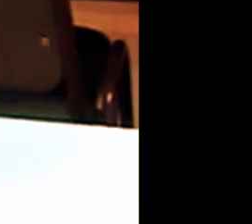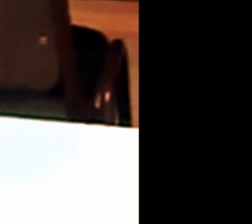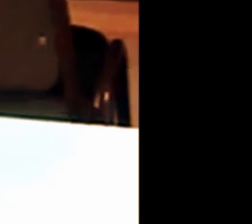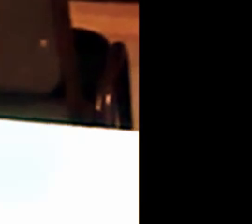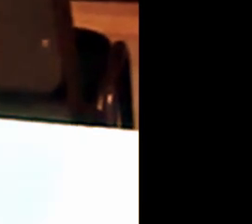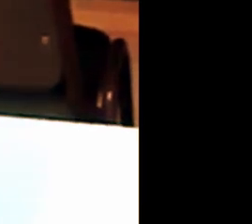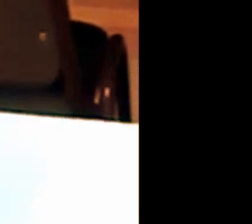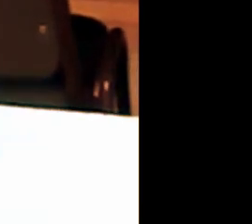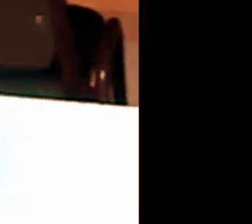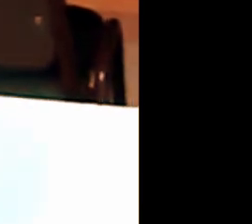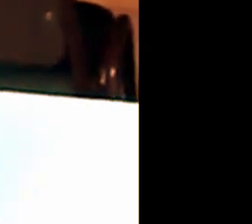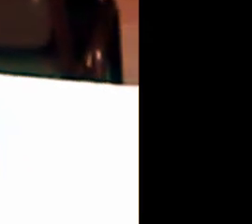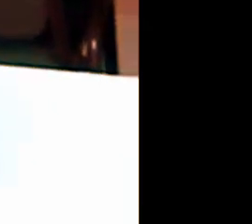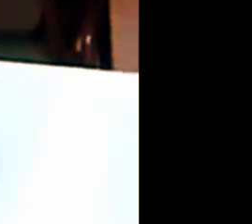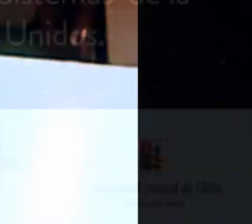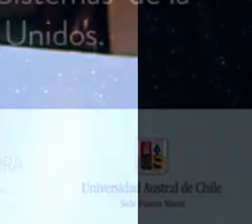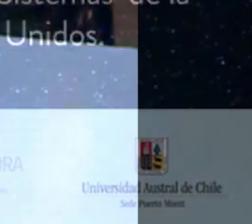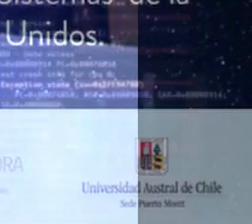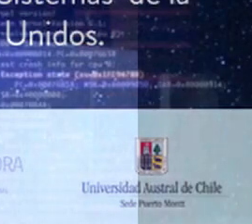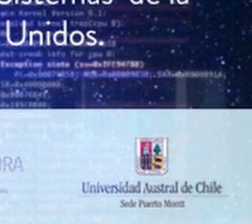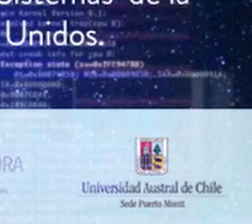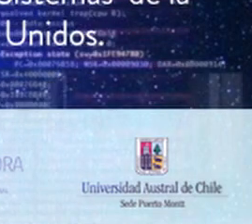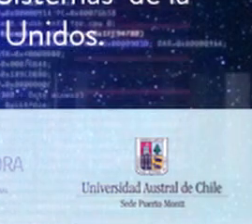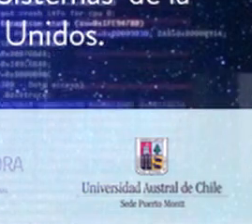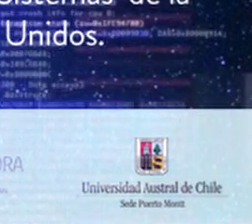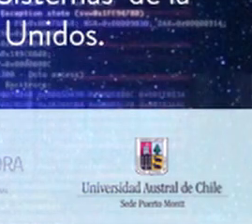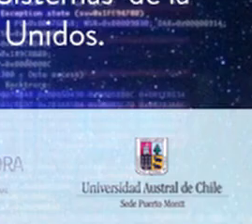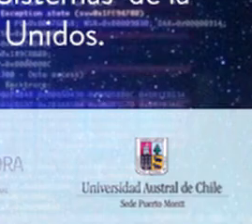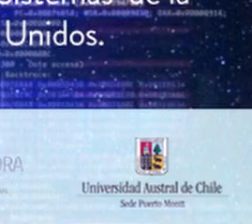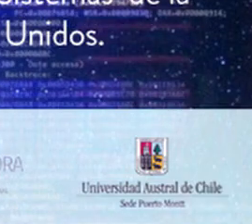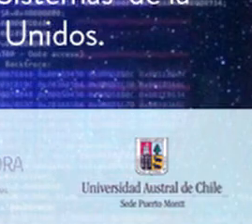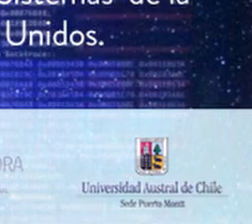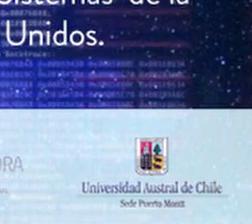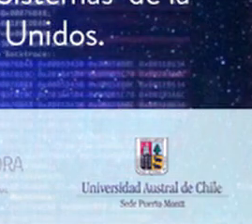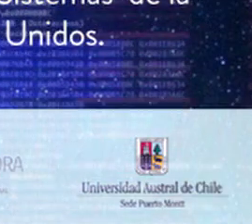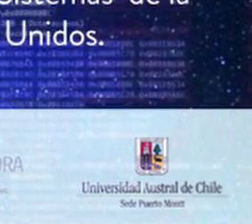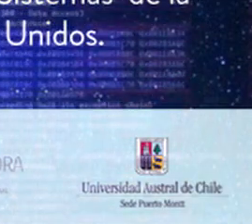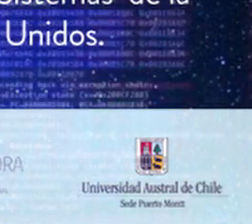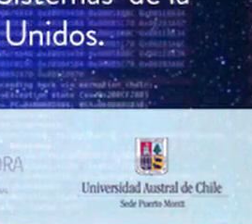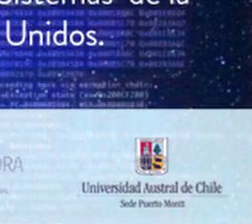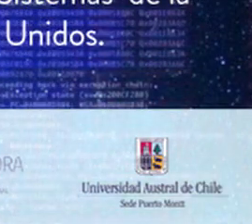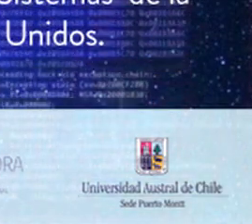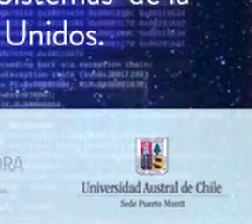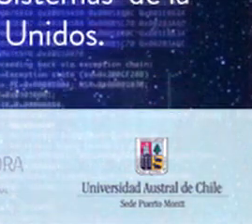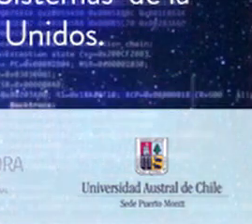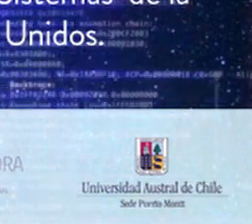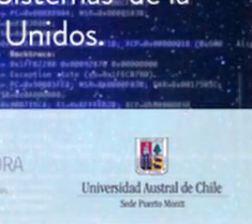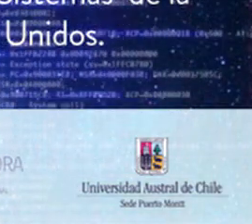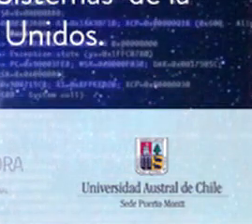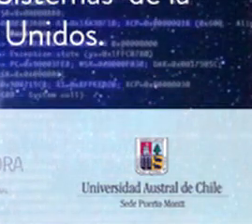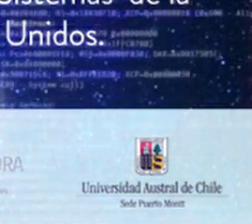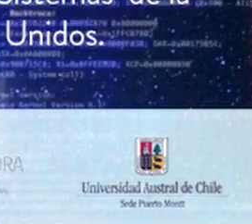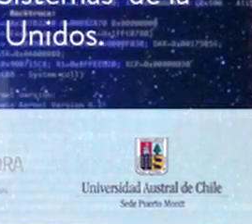su postdoctorado en el Centro de Investigación de Polímeros Avanzados de la Universidad de Hamburg en Estados Unidos, en donde colabora con iniciativas de la